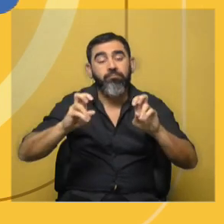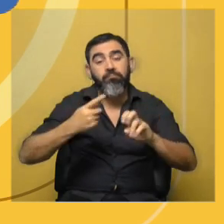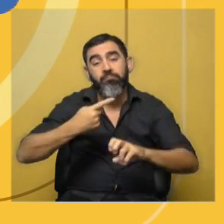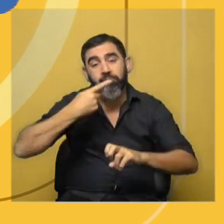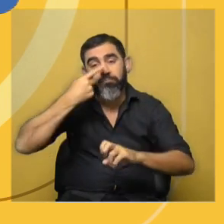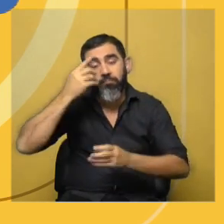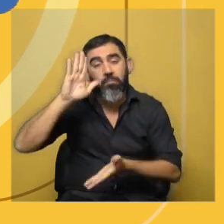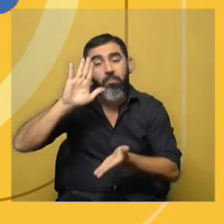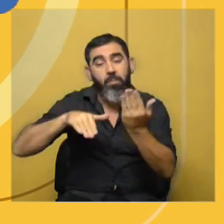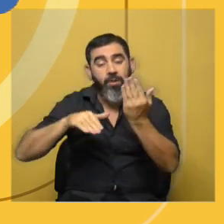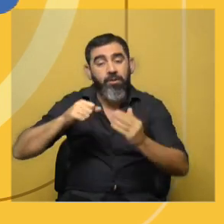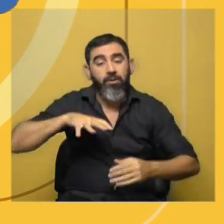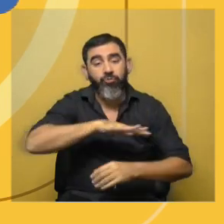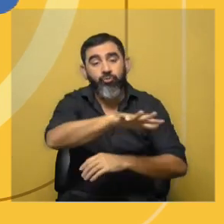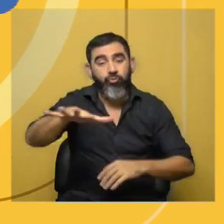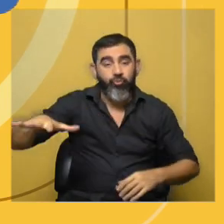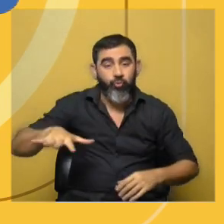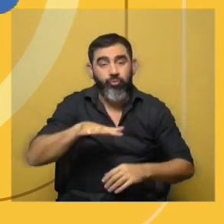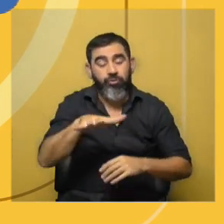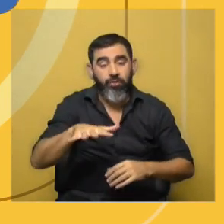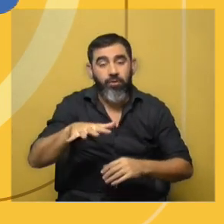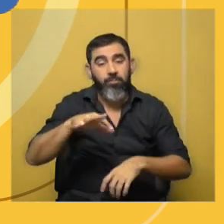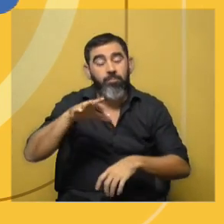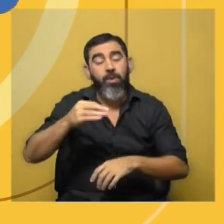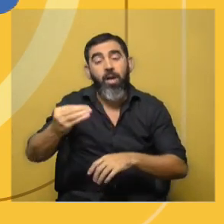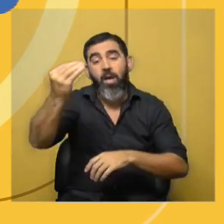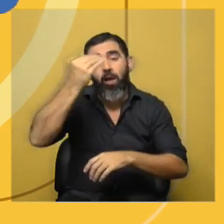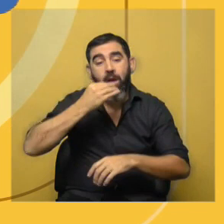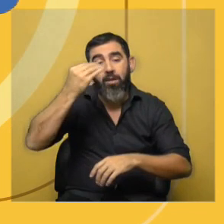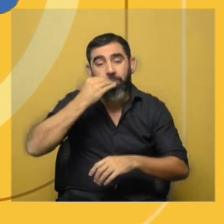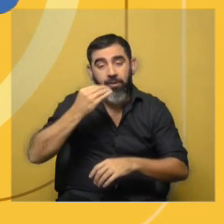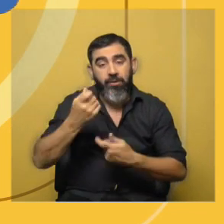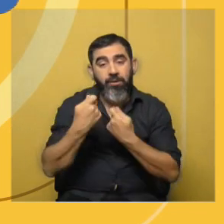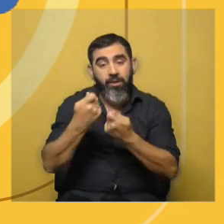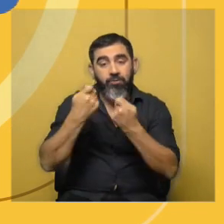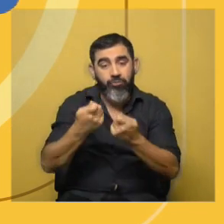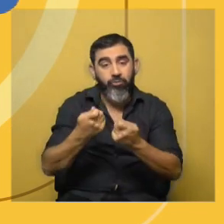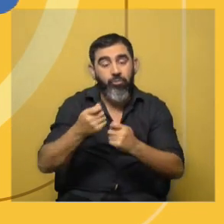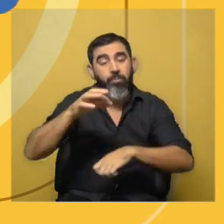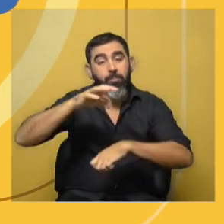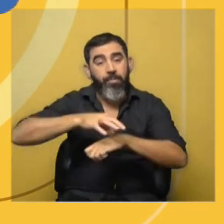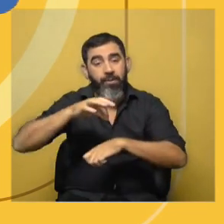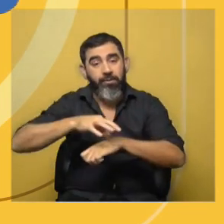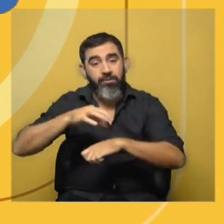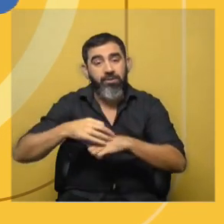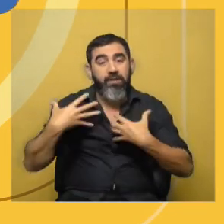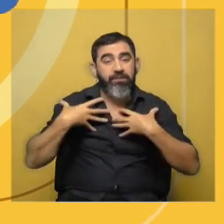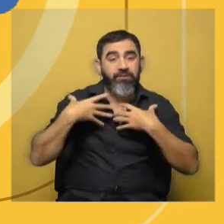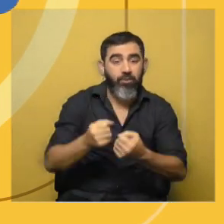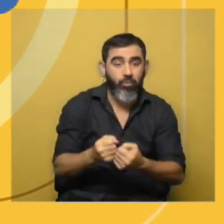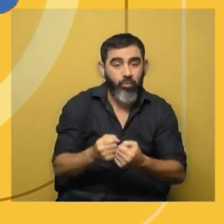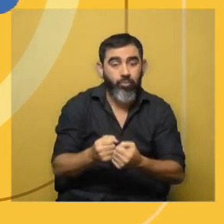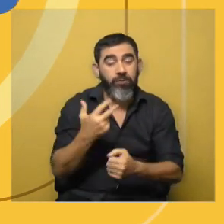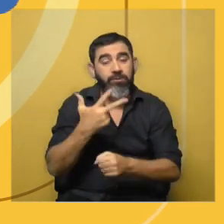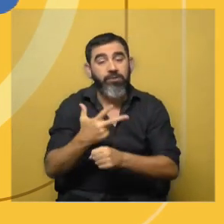mayor interés para la sociedad uruguaya son la alimentación y el consumo, seguido de la medicina y la salud. En